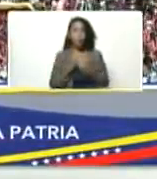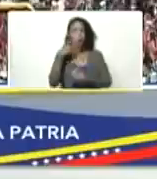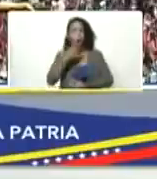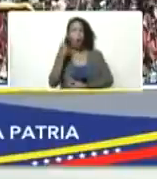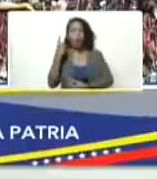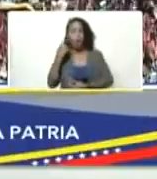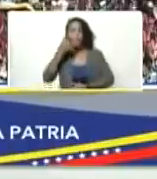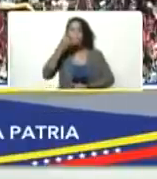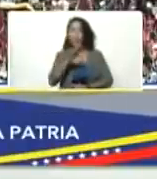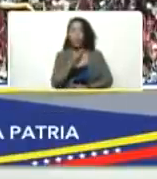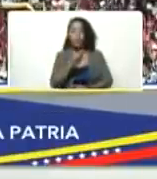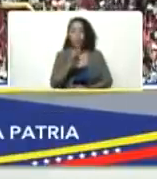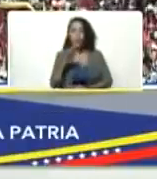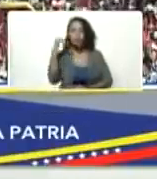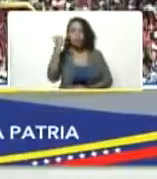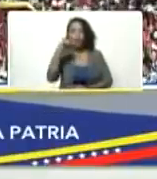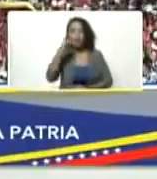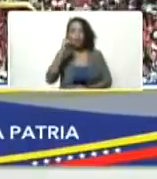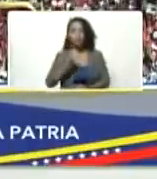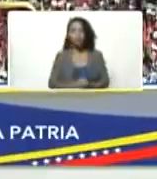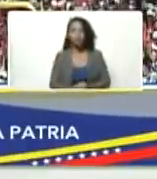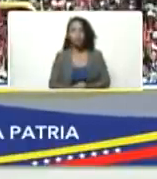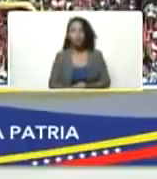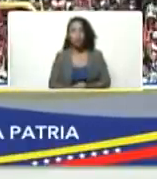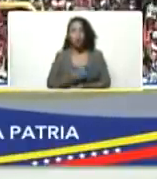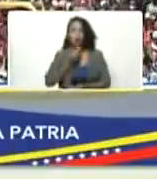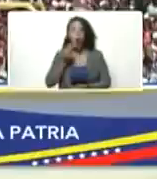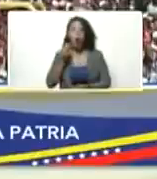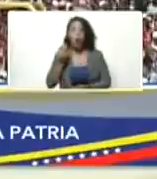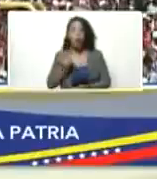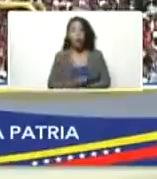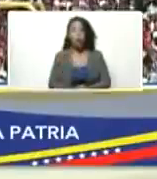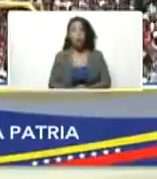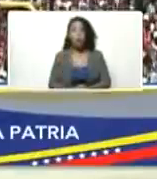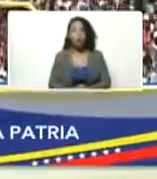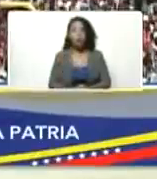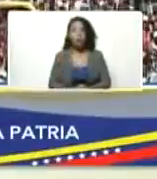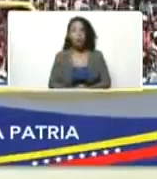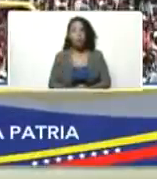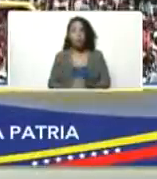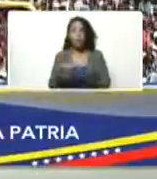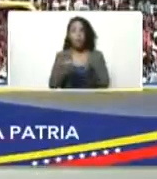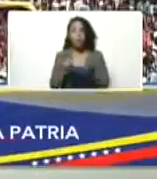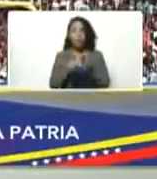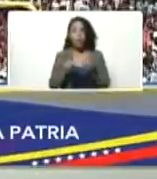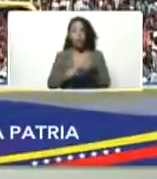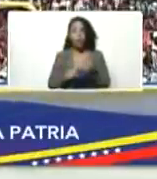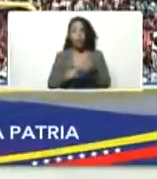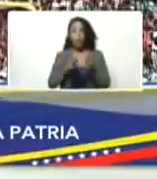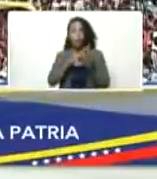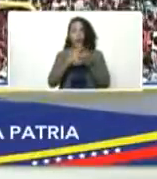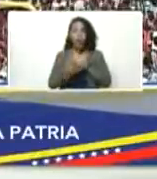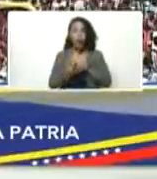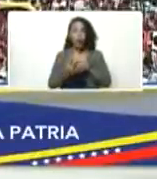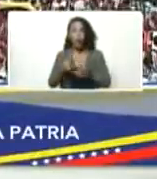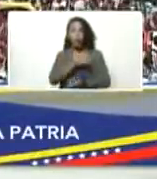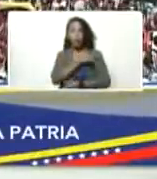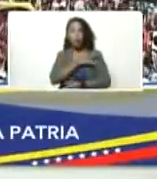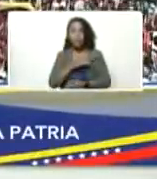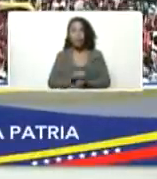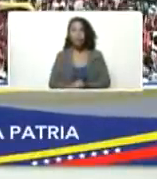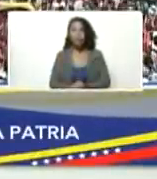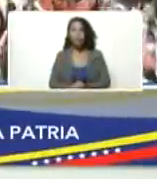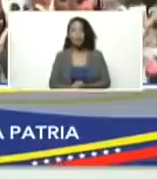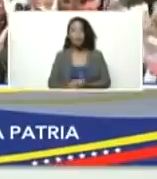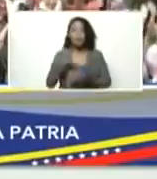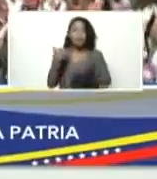el próximo sábado. La muchachada de los liceos, de los barrios, de las universidades,